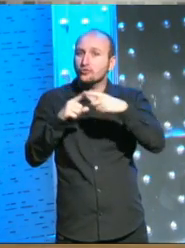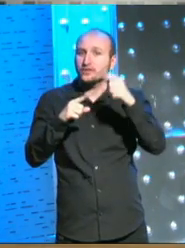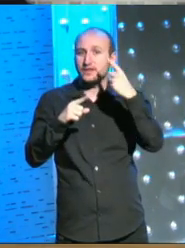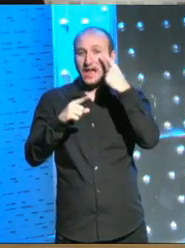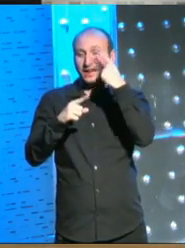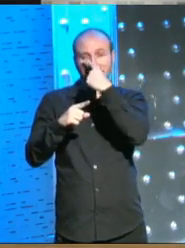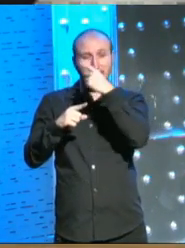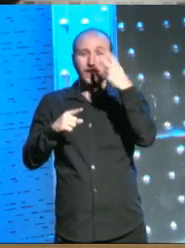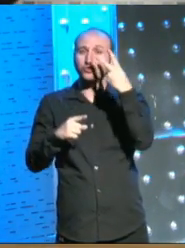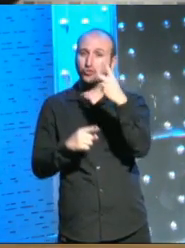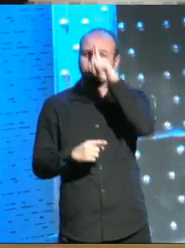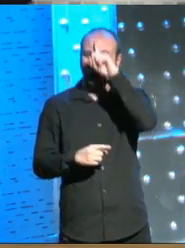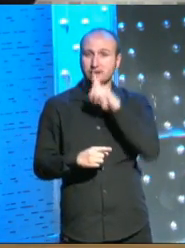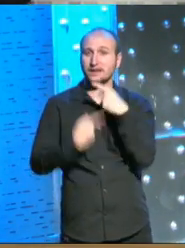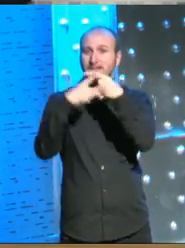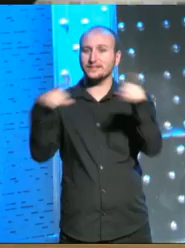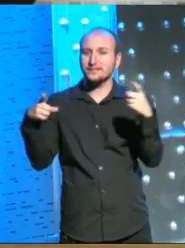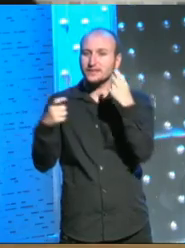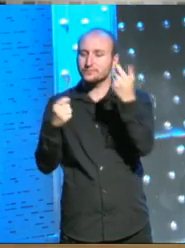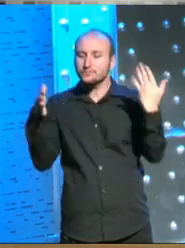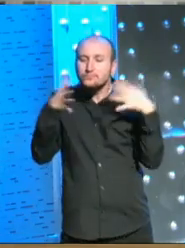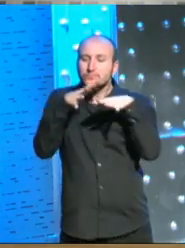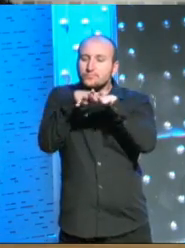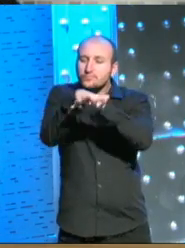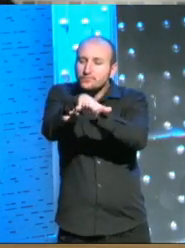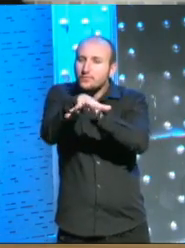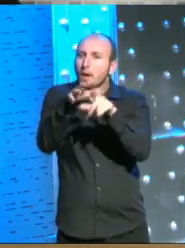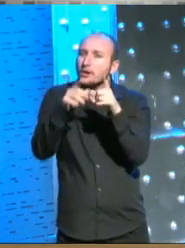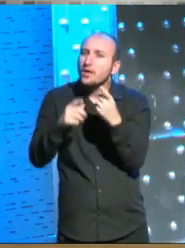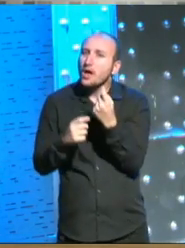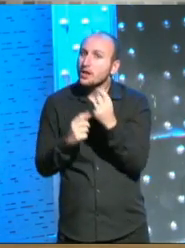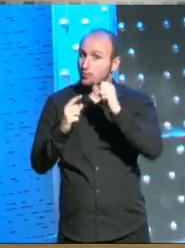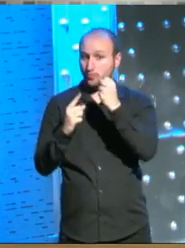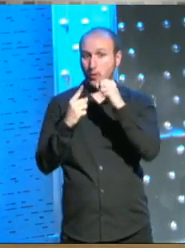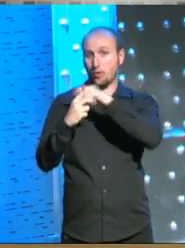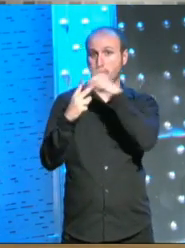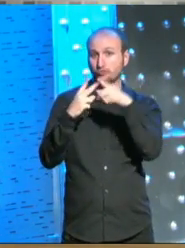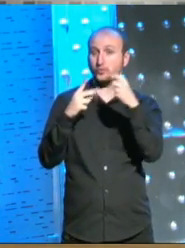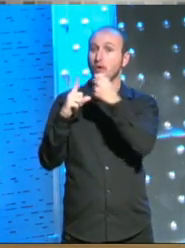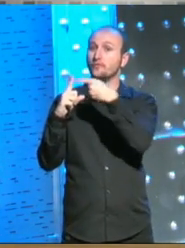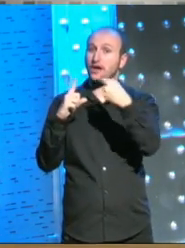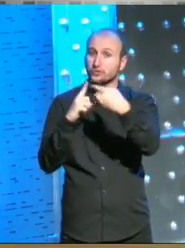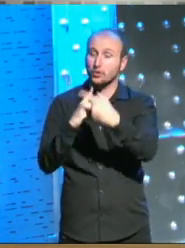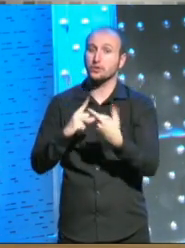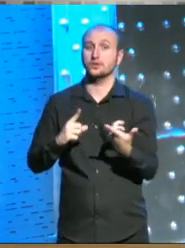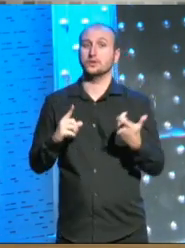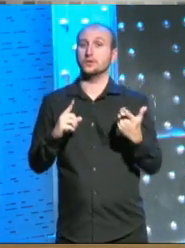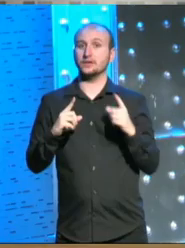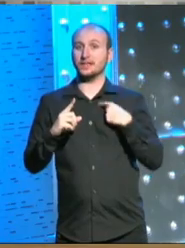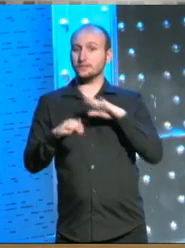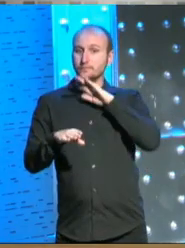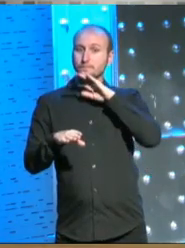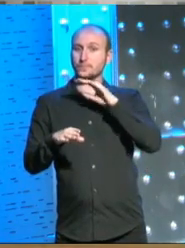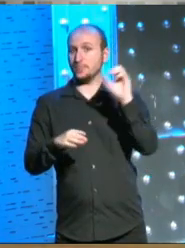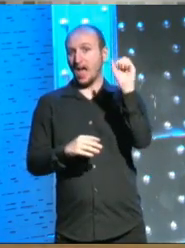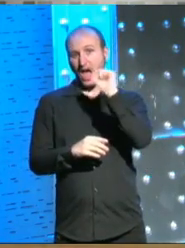imágenes distintas que van al cerebro y se funden. Pero hay un segundo factor fisiológico en la visión del relieve que no cumple